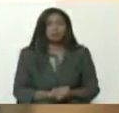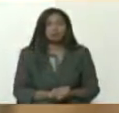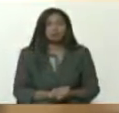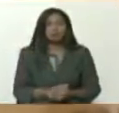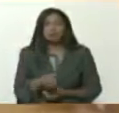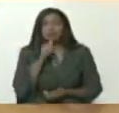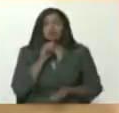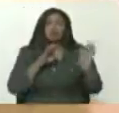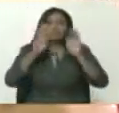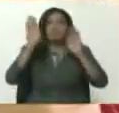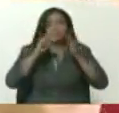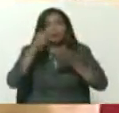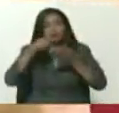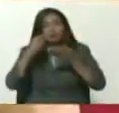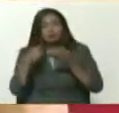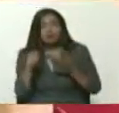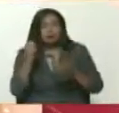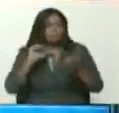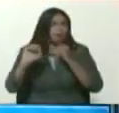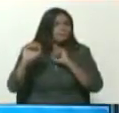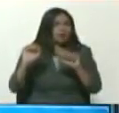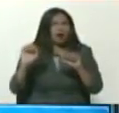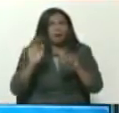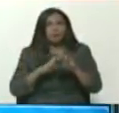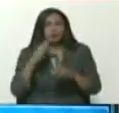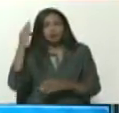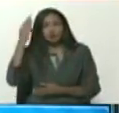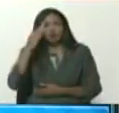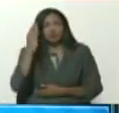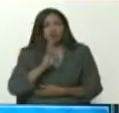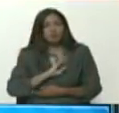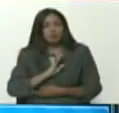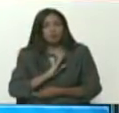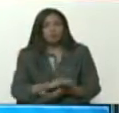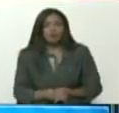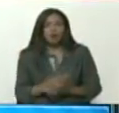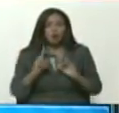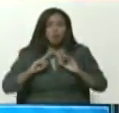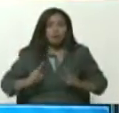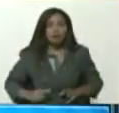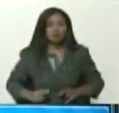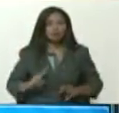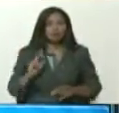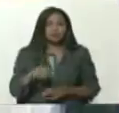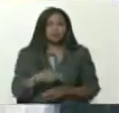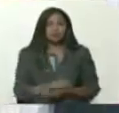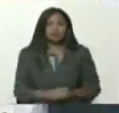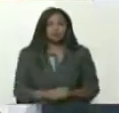Levanten la mano los que han firmado por rebeldía, por conciencia, por humanismo.